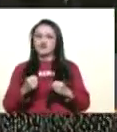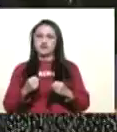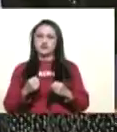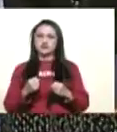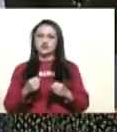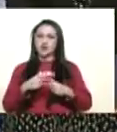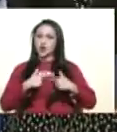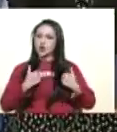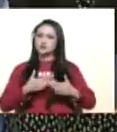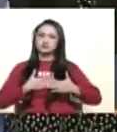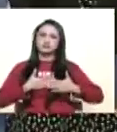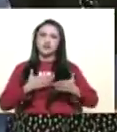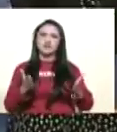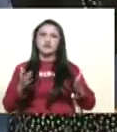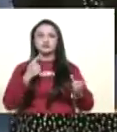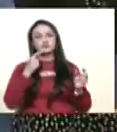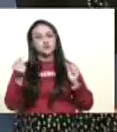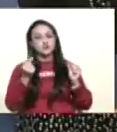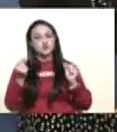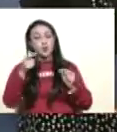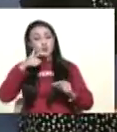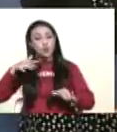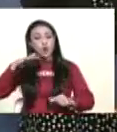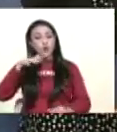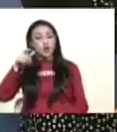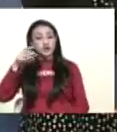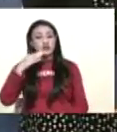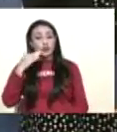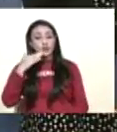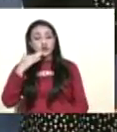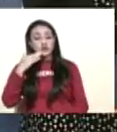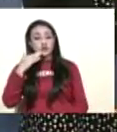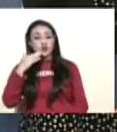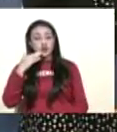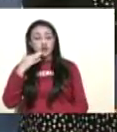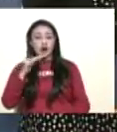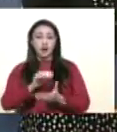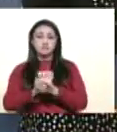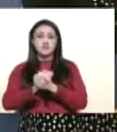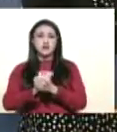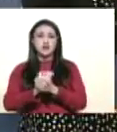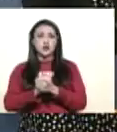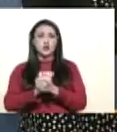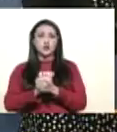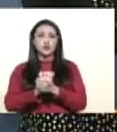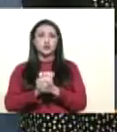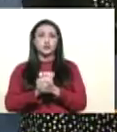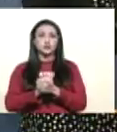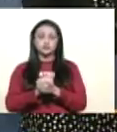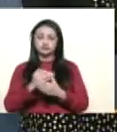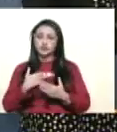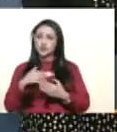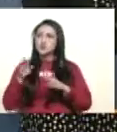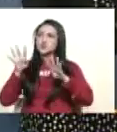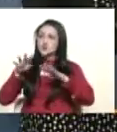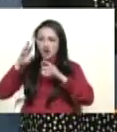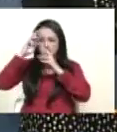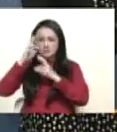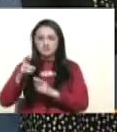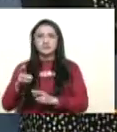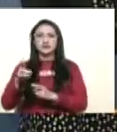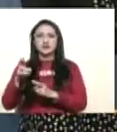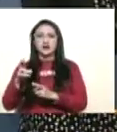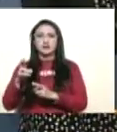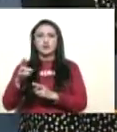siempre con el corazón abierto para el diálogo. El pueblo de Estados Unidos es nuestro amigo. Nosotros queremos, admiramos y respetamos